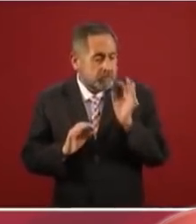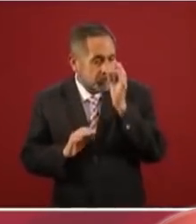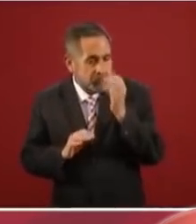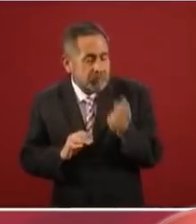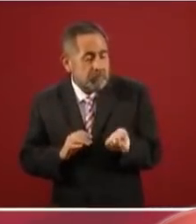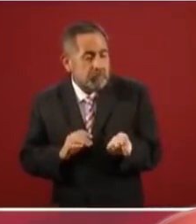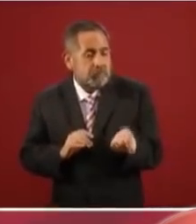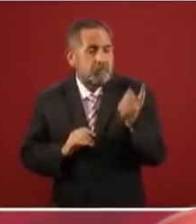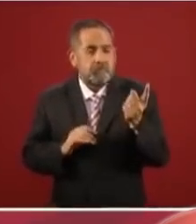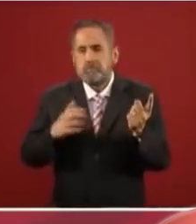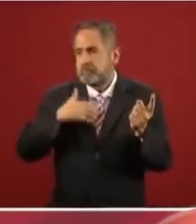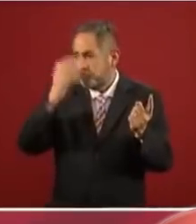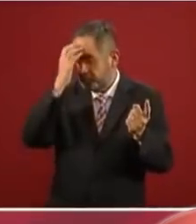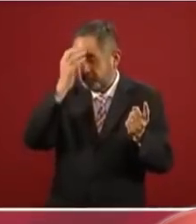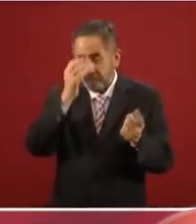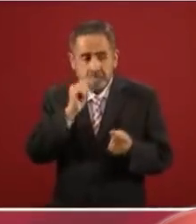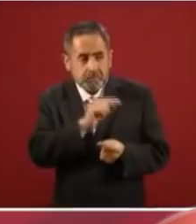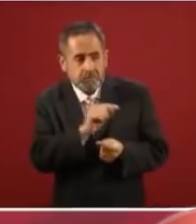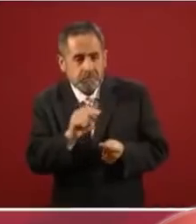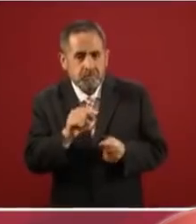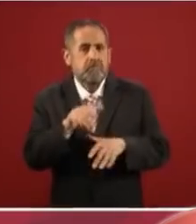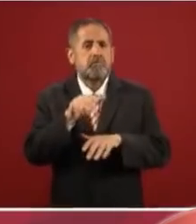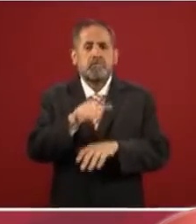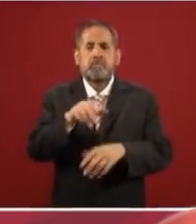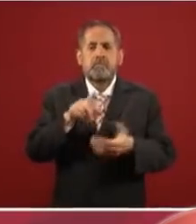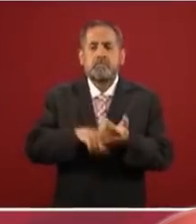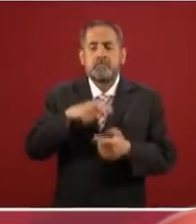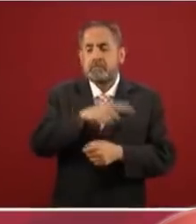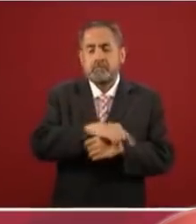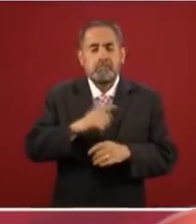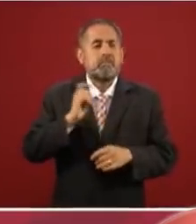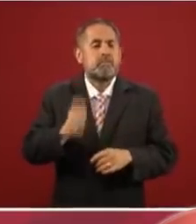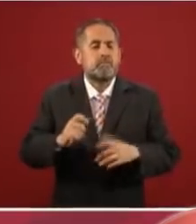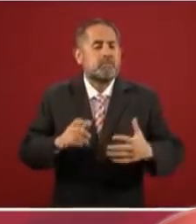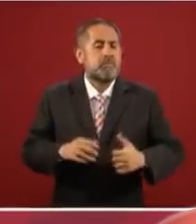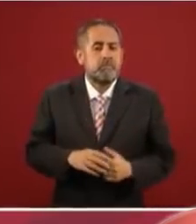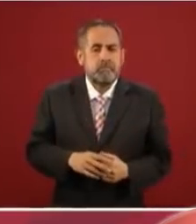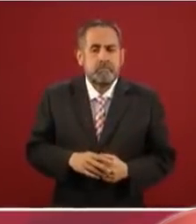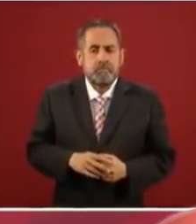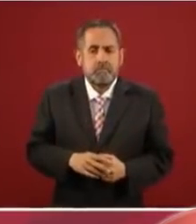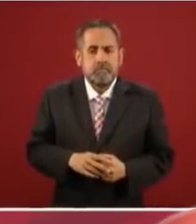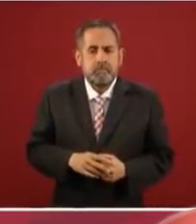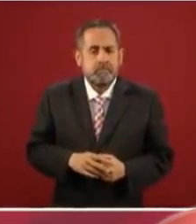que conozco, sobre el perfil